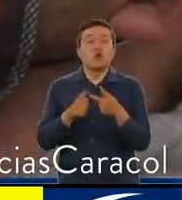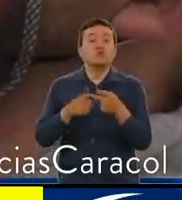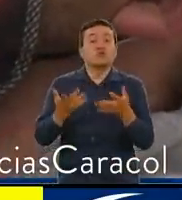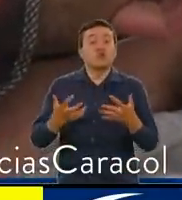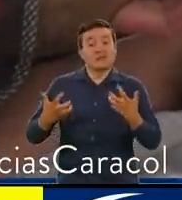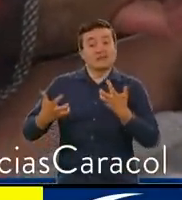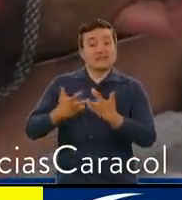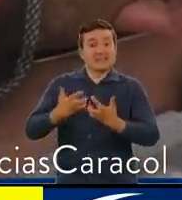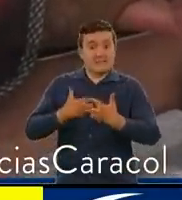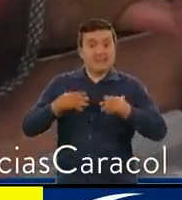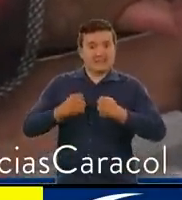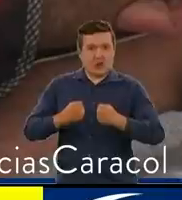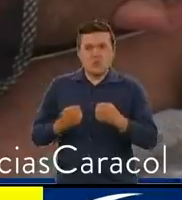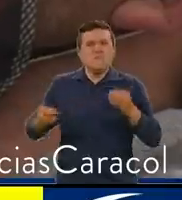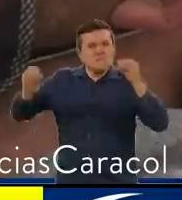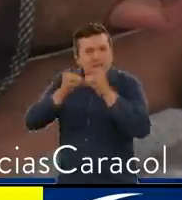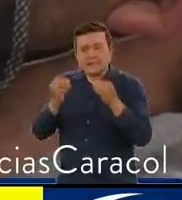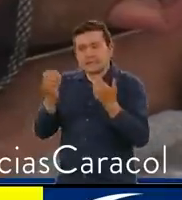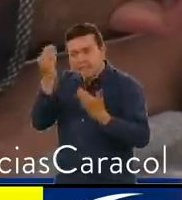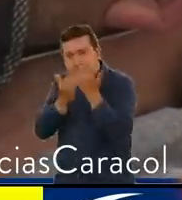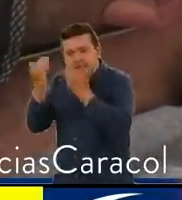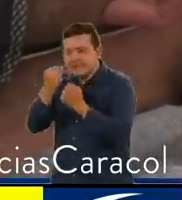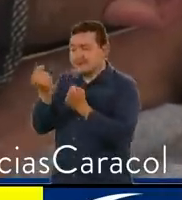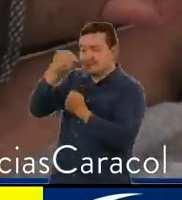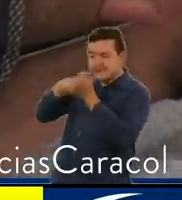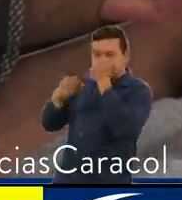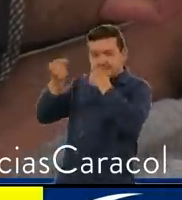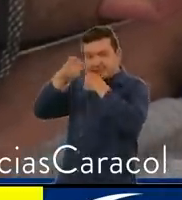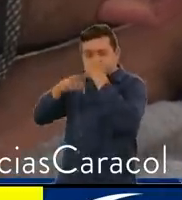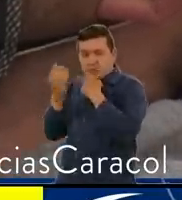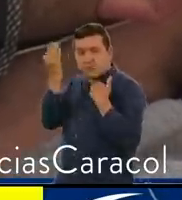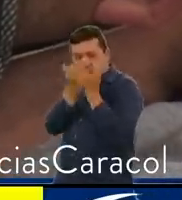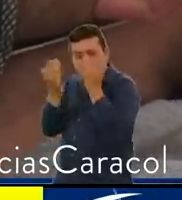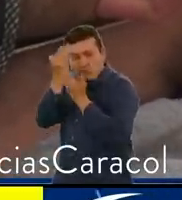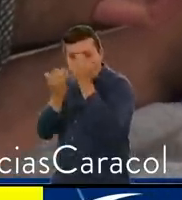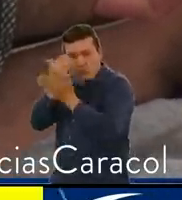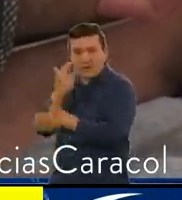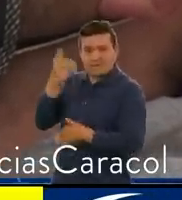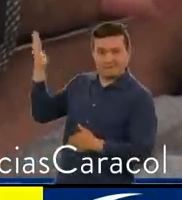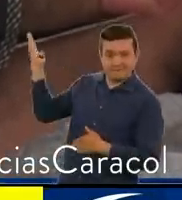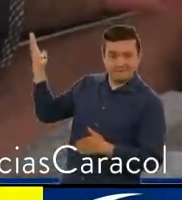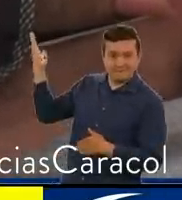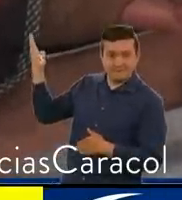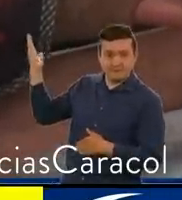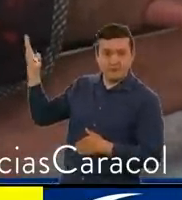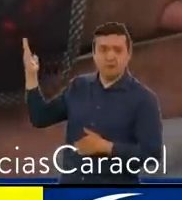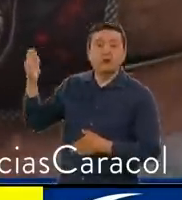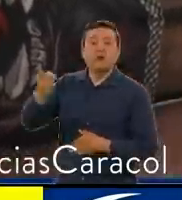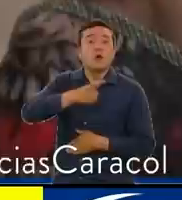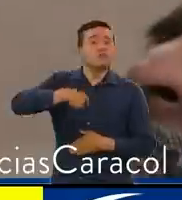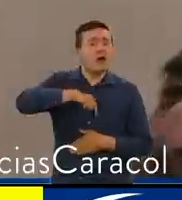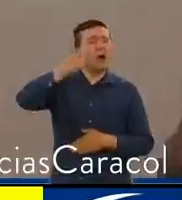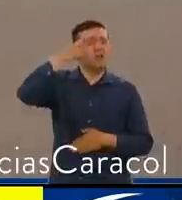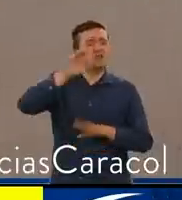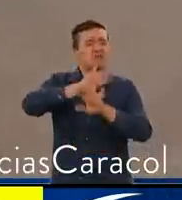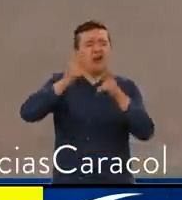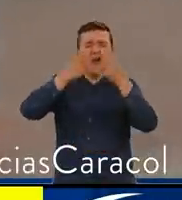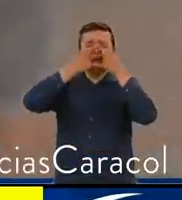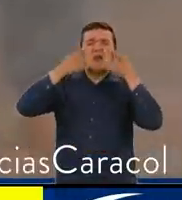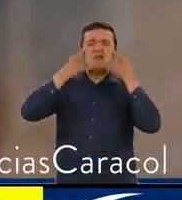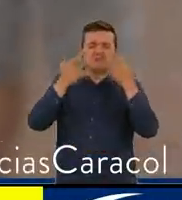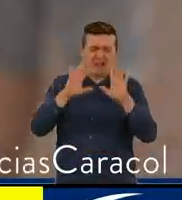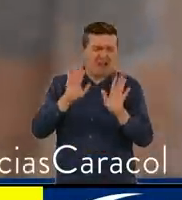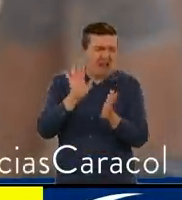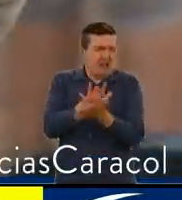aumentando el número de pruebas. Nosotros como sociedad, me explico, tenemos la idea de que la mascarilla es suficiente. Yo he visto ya varias notas